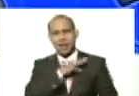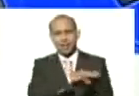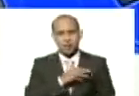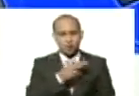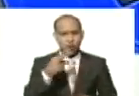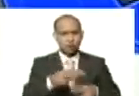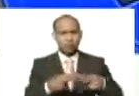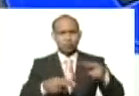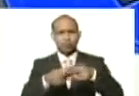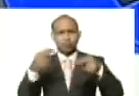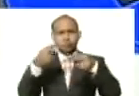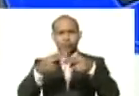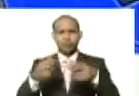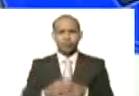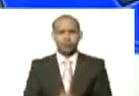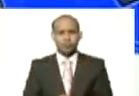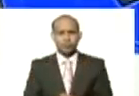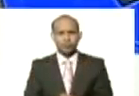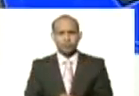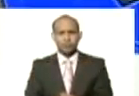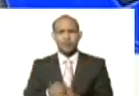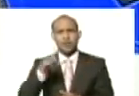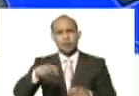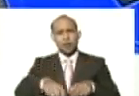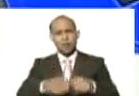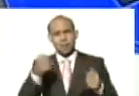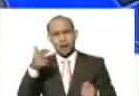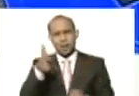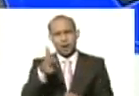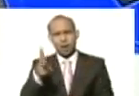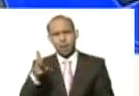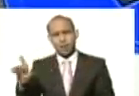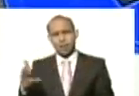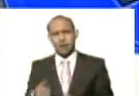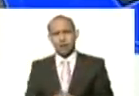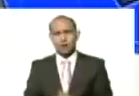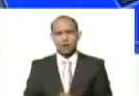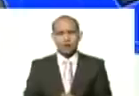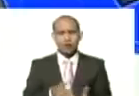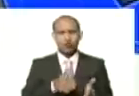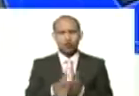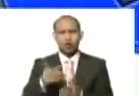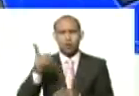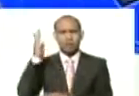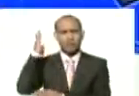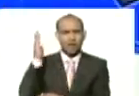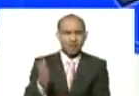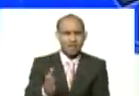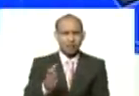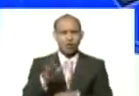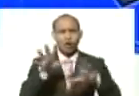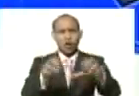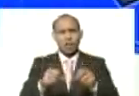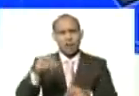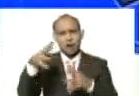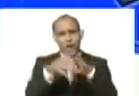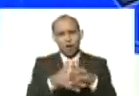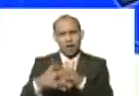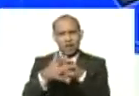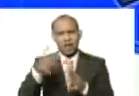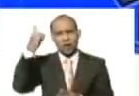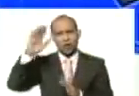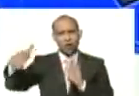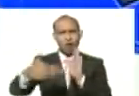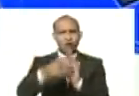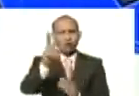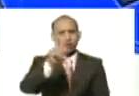construido y que ha sido vulnerado, tiroteado por las criminales sanciones del imperio norteamericano contra el